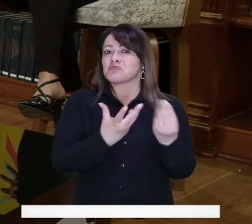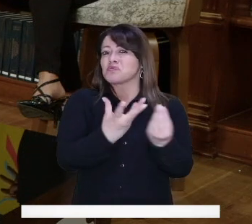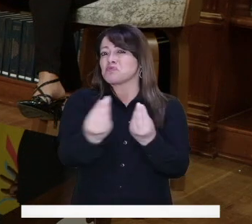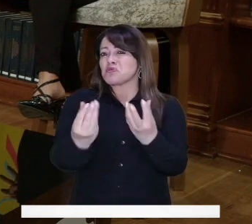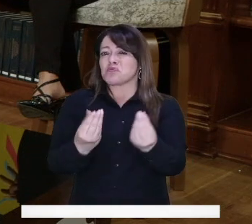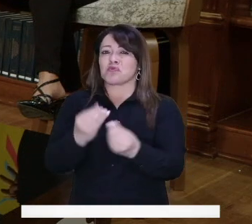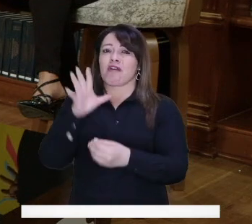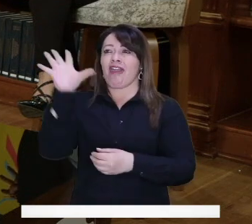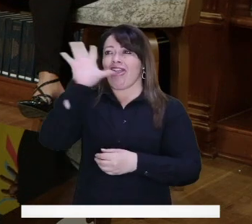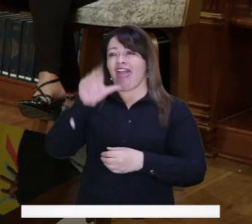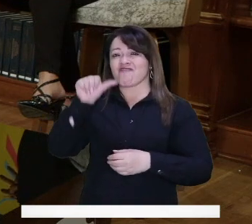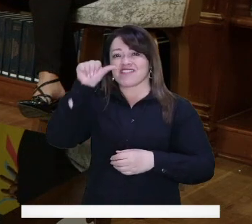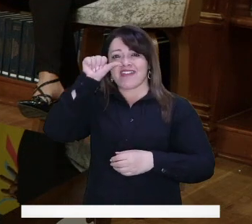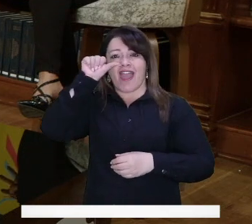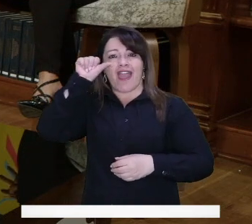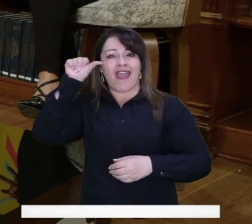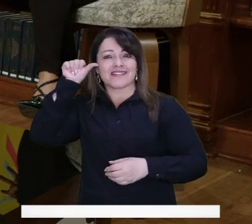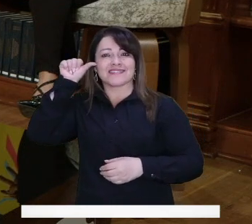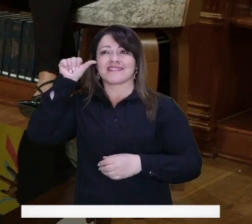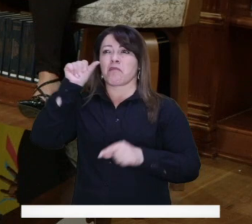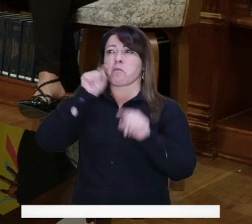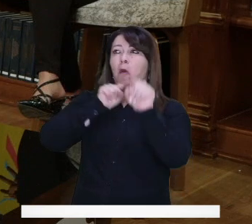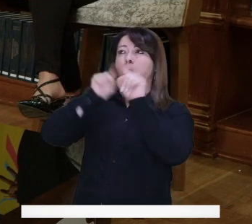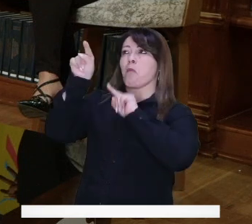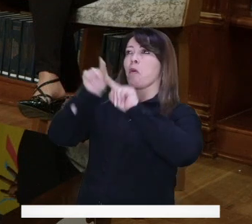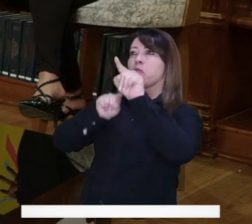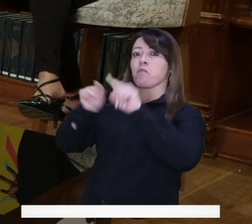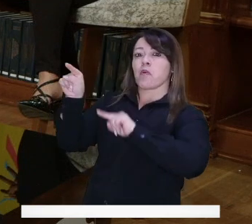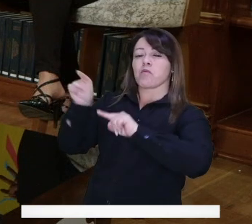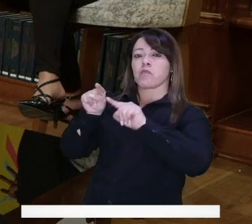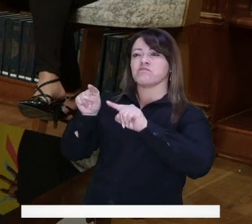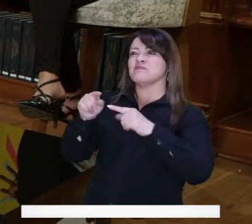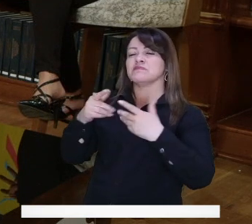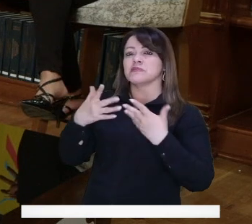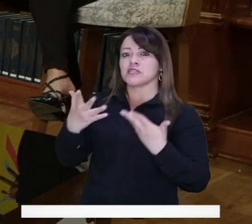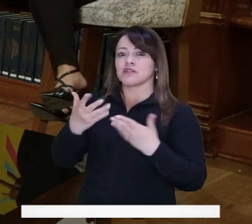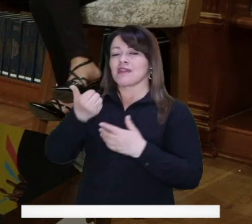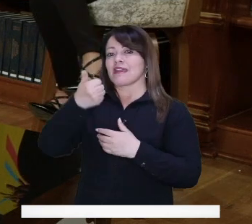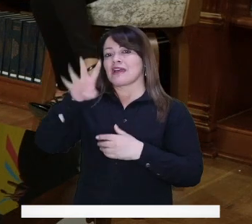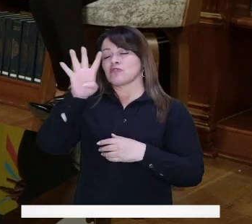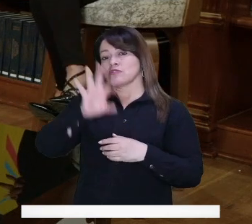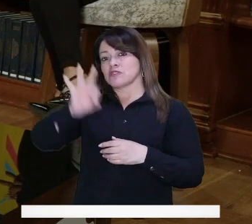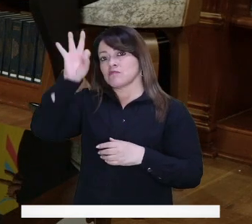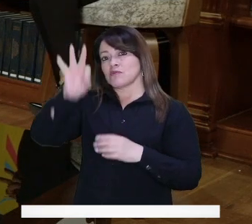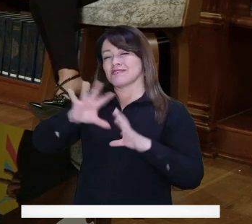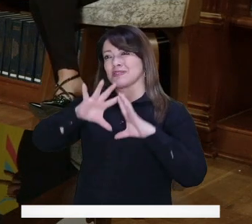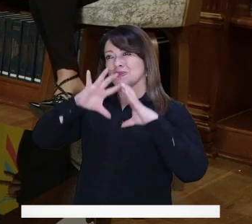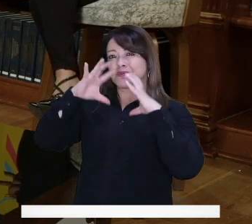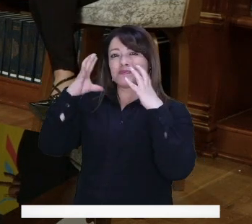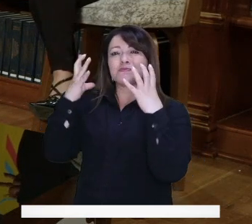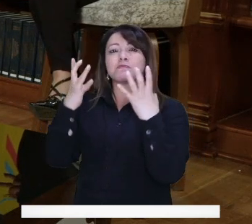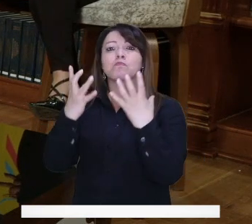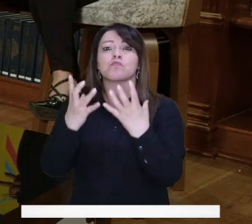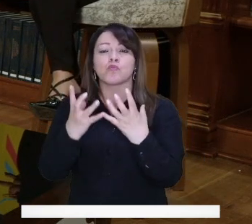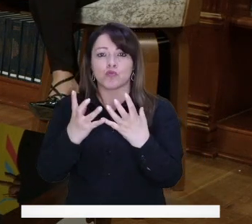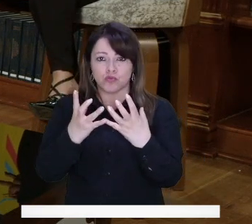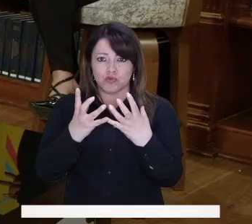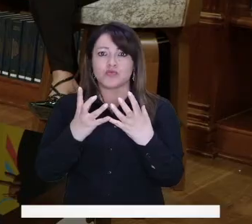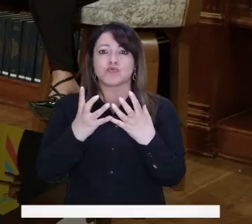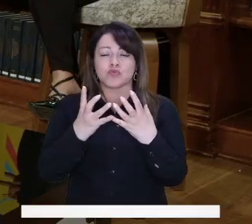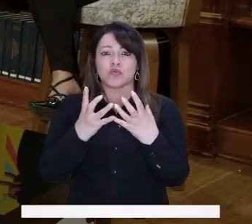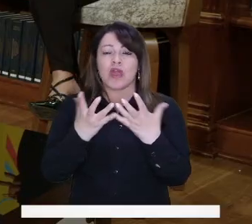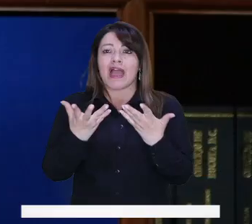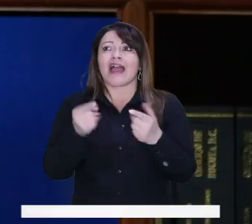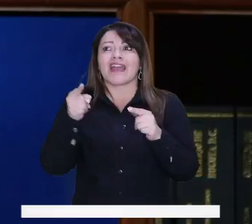nadies del África, del Asia, disputan finalmente el 14% del mundo del mercado, es decir, disputan